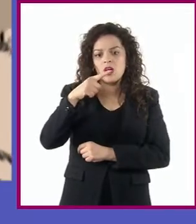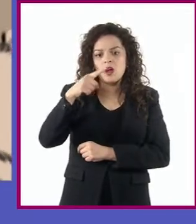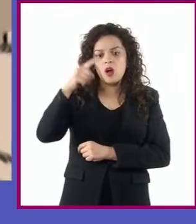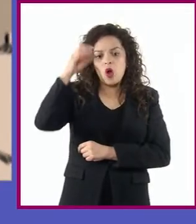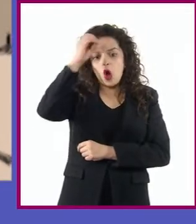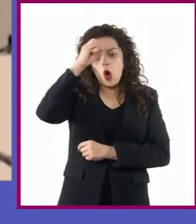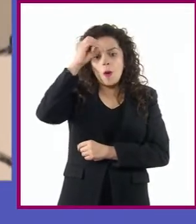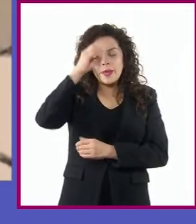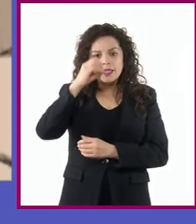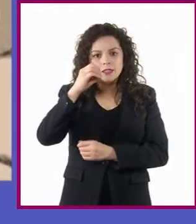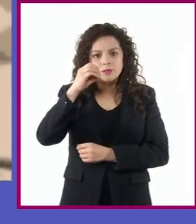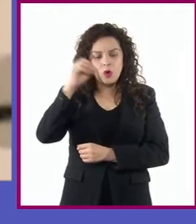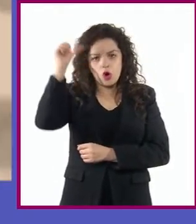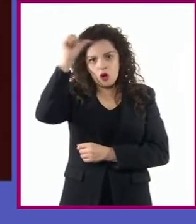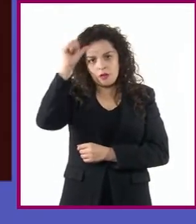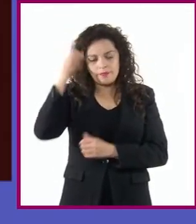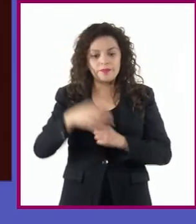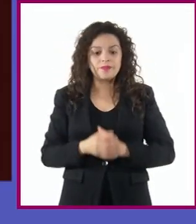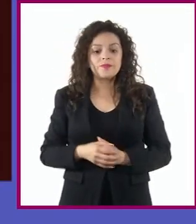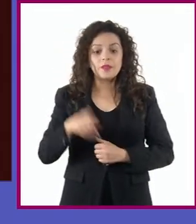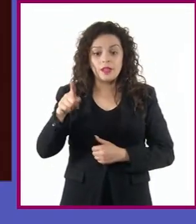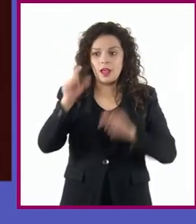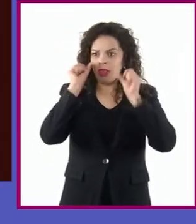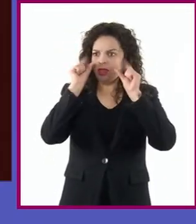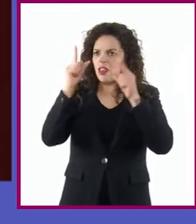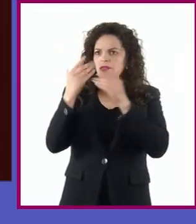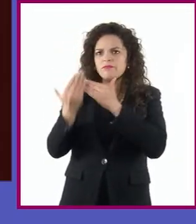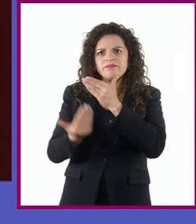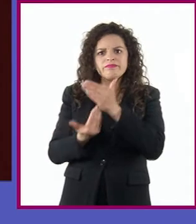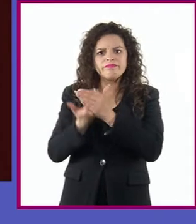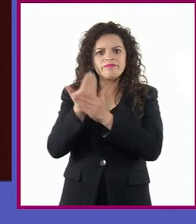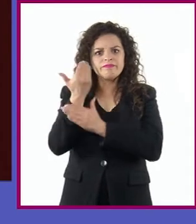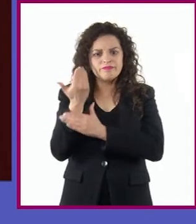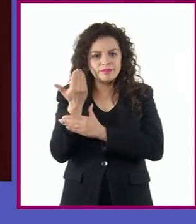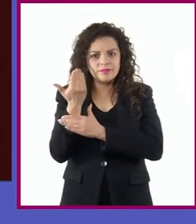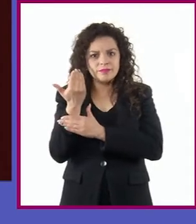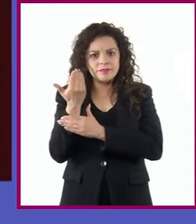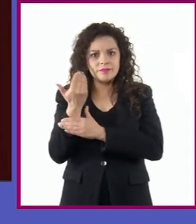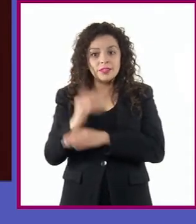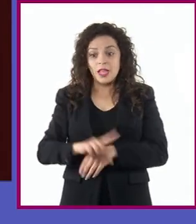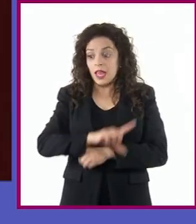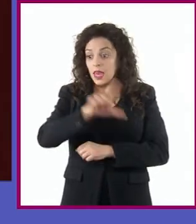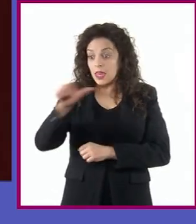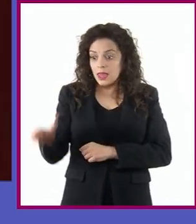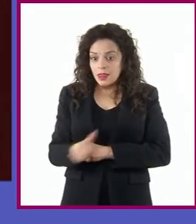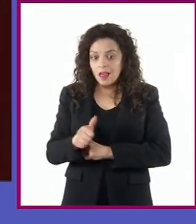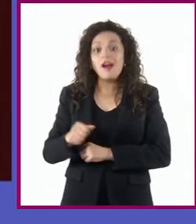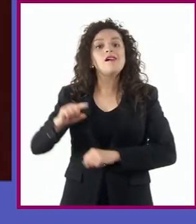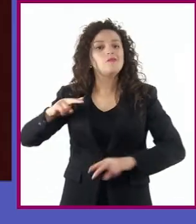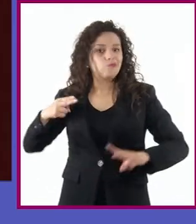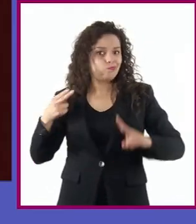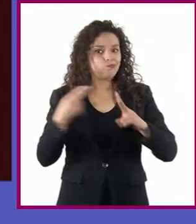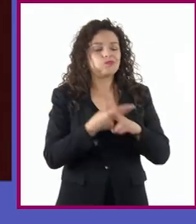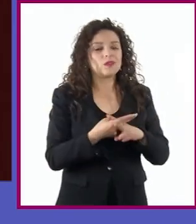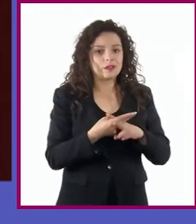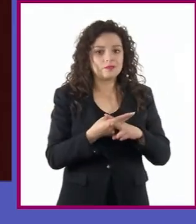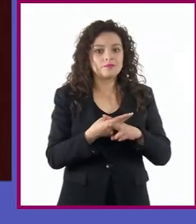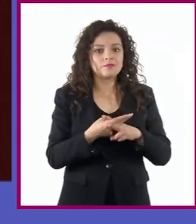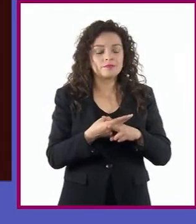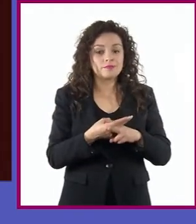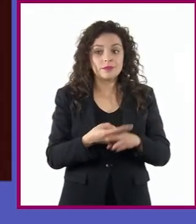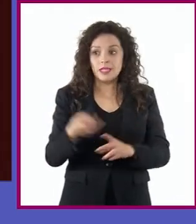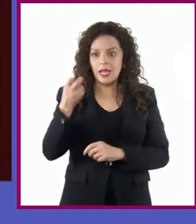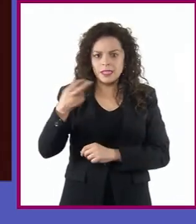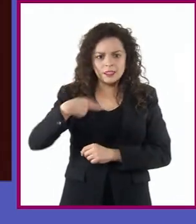que el personaje se levantó de madrugada y que más tarde será asesinado. En este caso, a los lectores nos hacen saber de